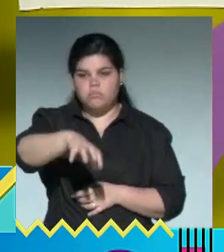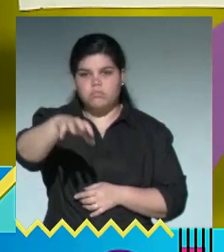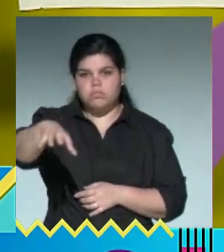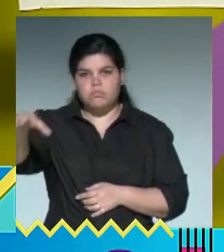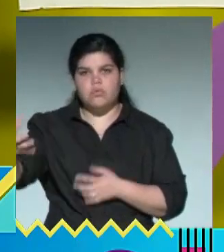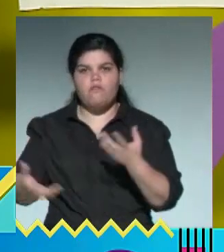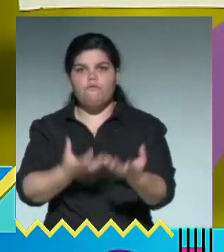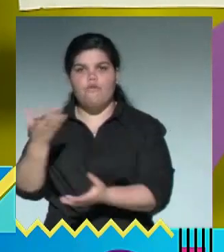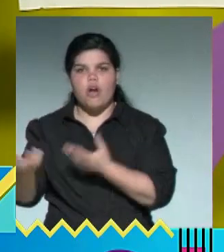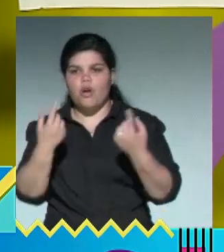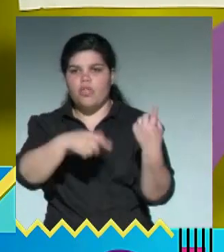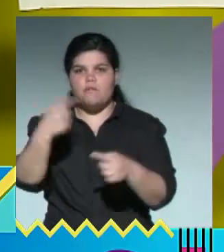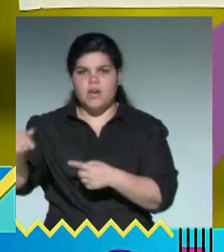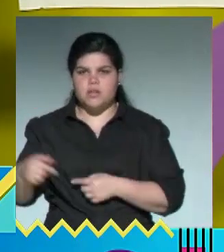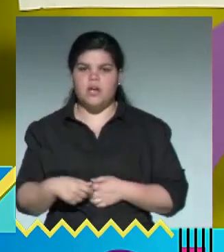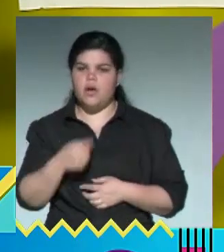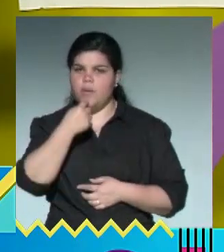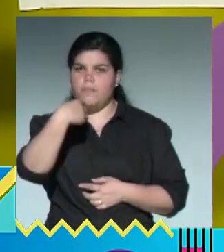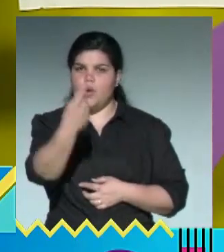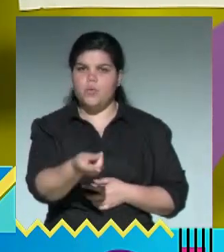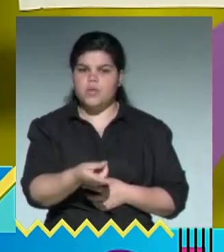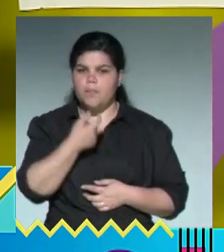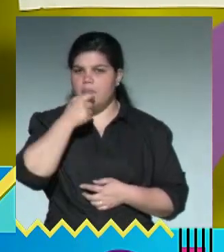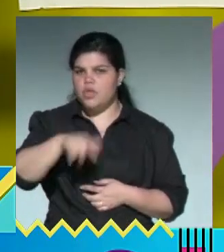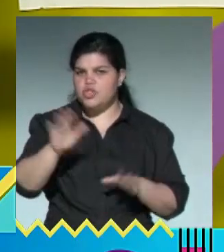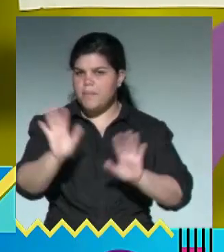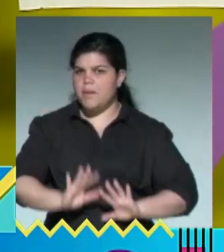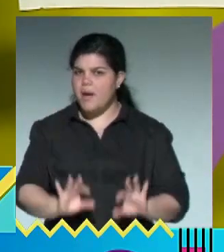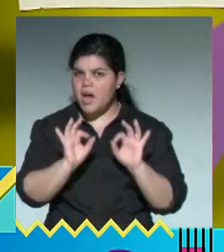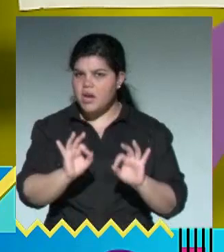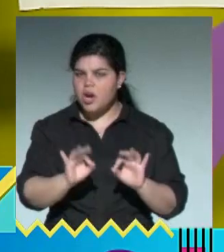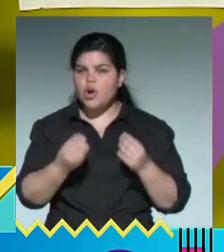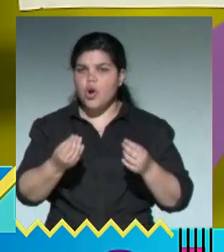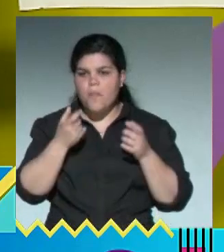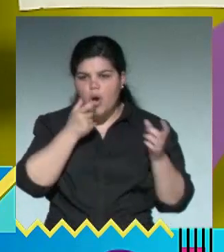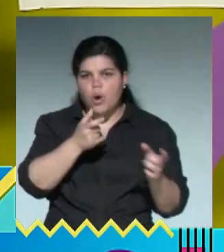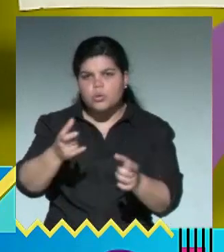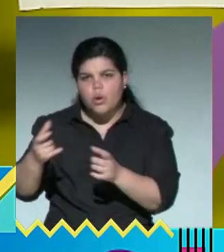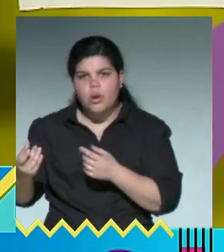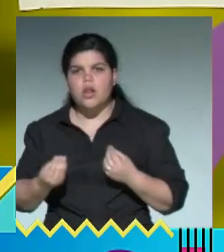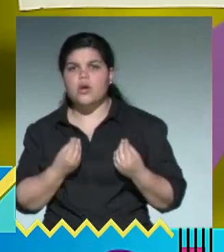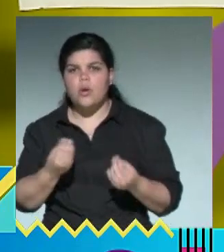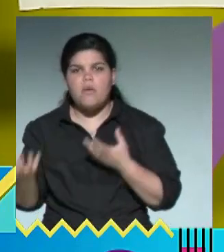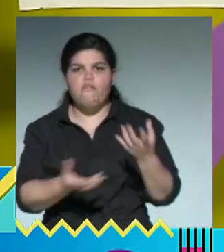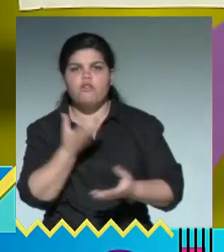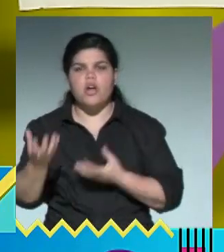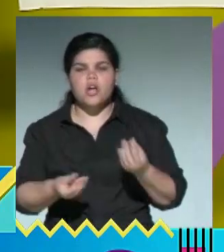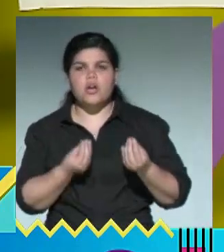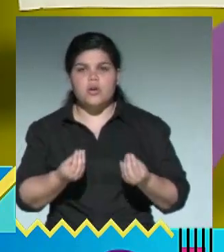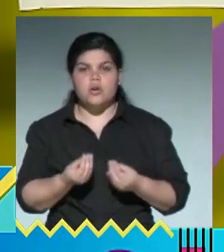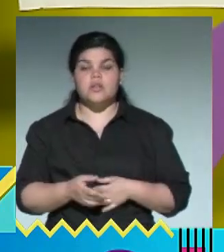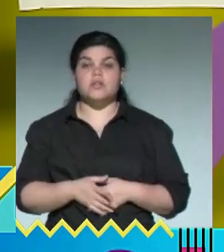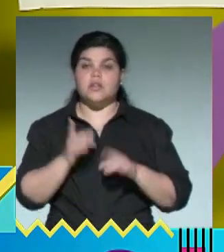es si está preparada la provincia, ¿sí?, para estos incendios, cómo se hicieron para controlarlos durante este tiempo y obviamente también ese recurso humano